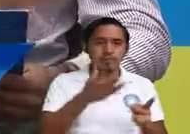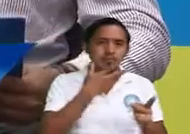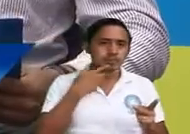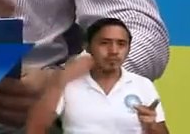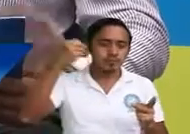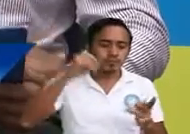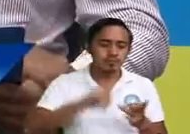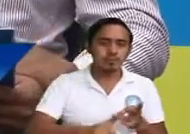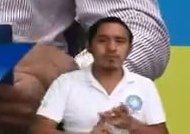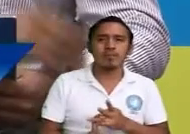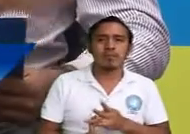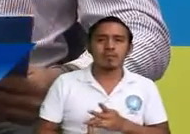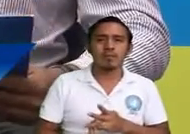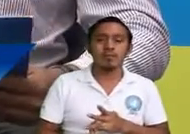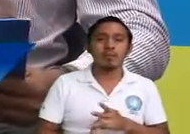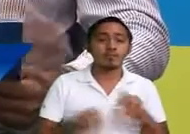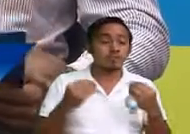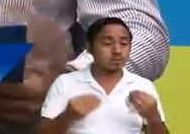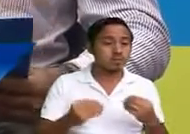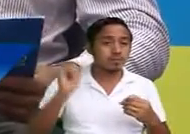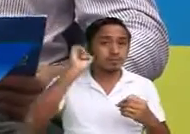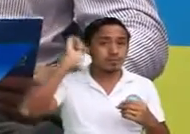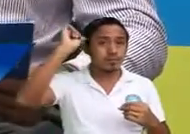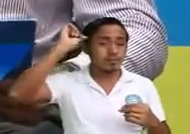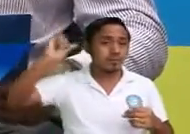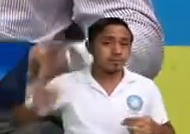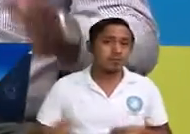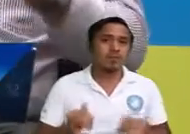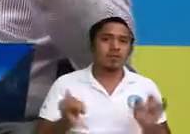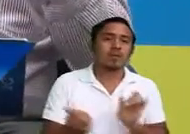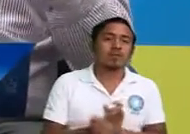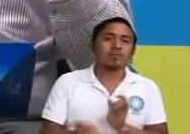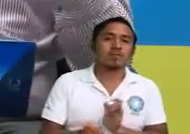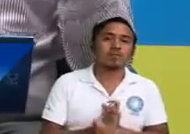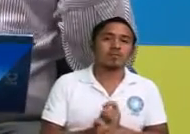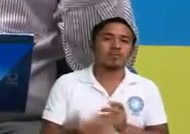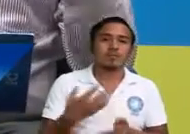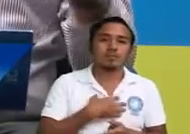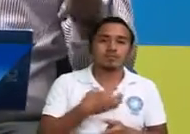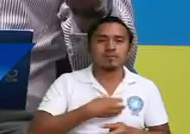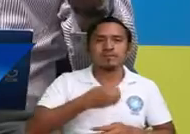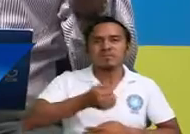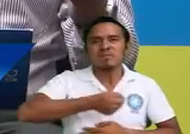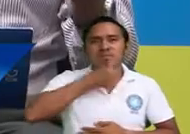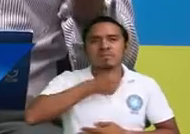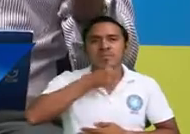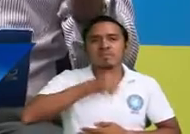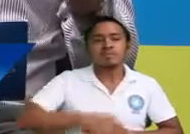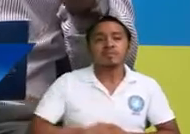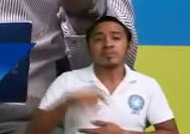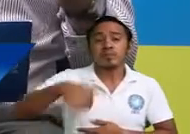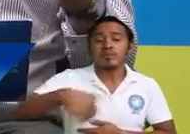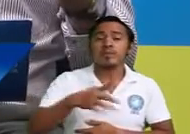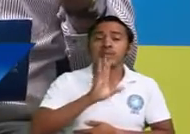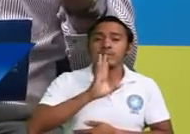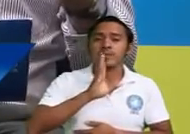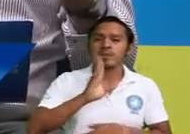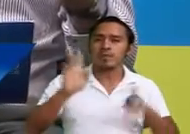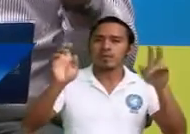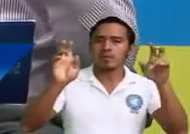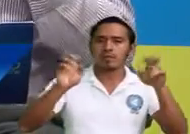adolescentes, tanto a los jóvenes, tanto a los adultos, así también como a nuestros abuelitos. El día de hoy vamos a hablar